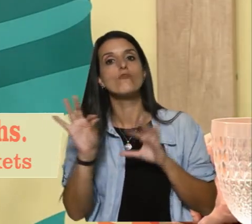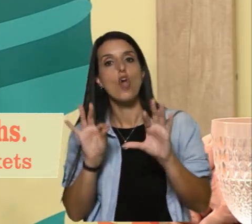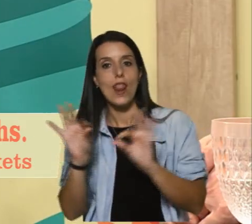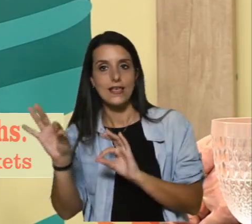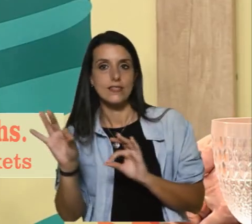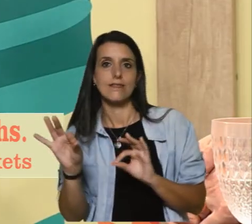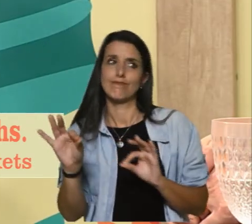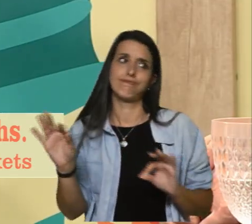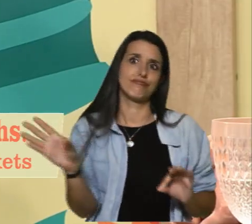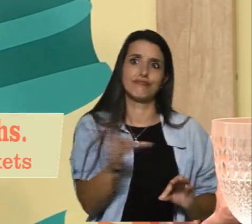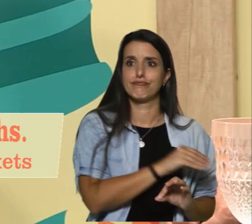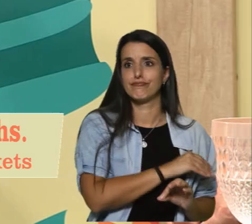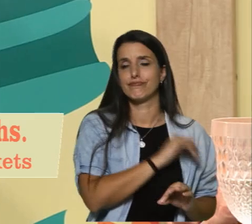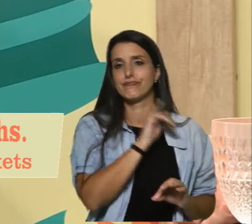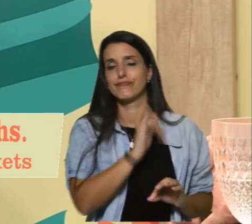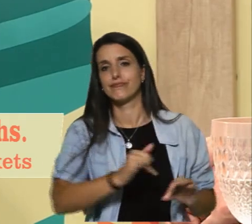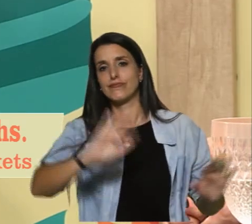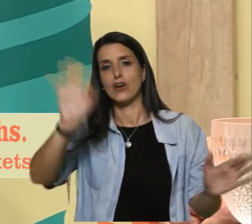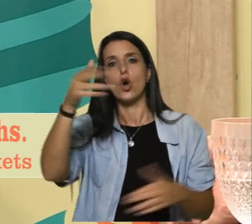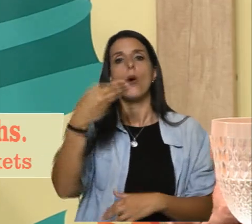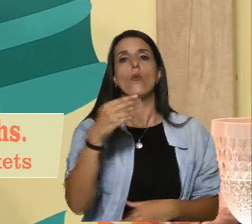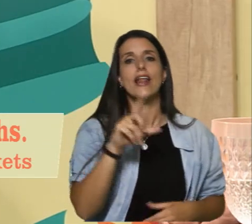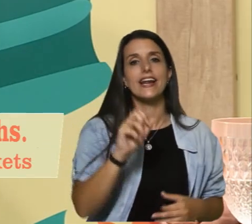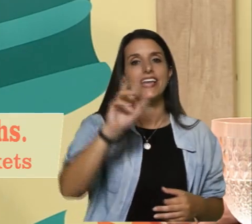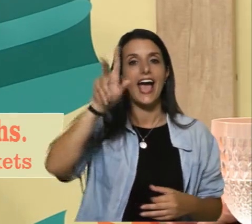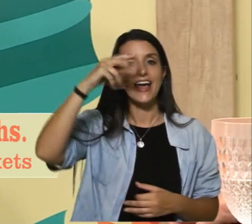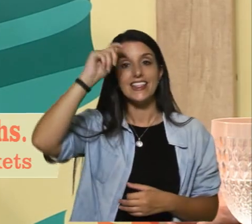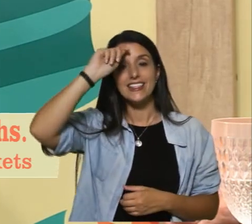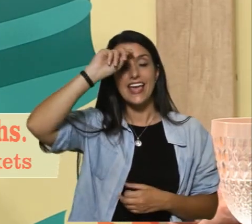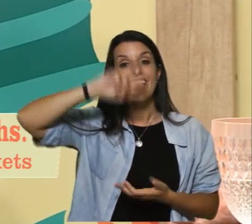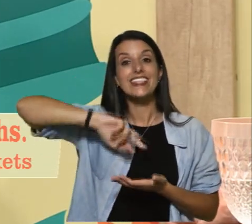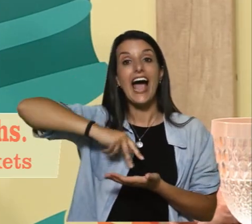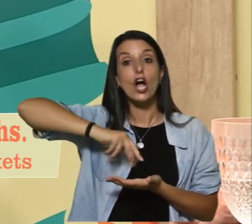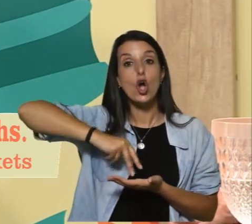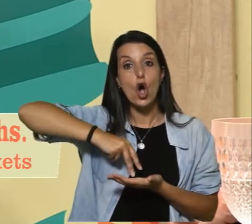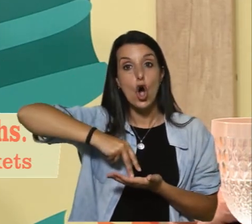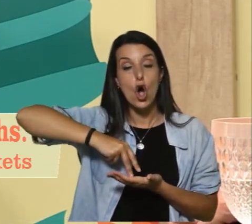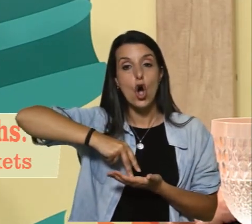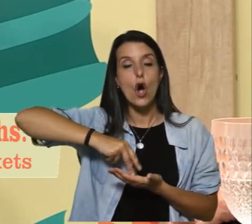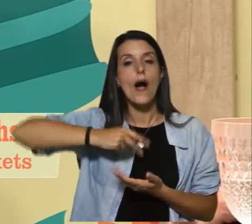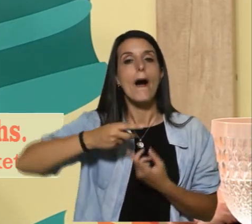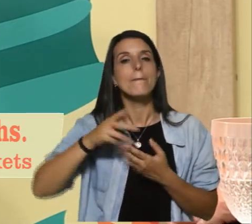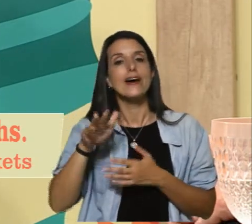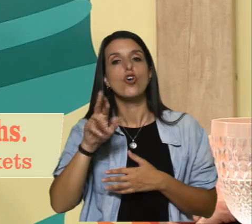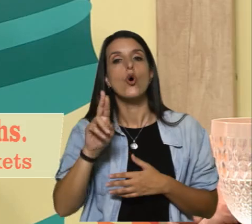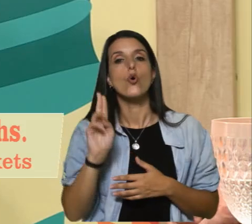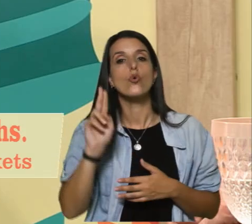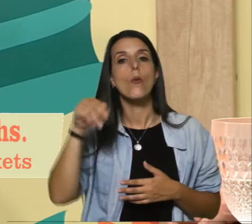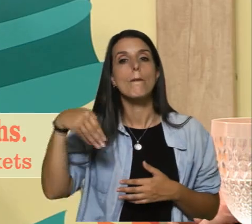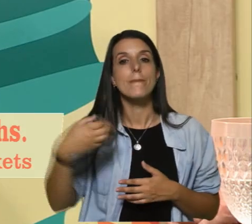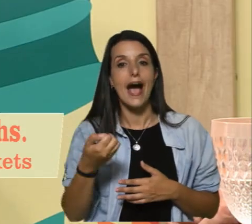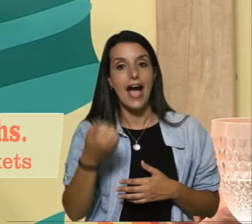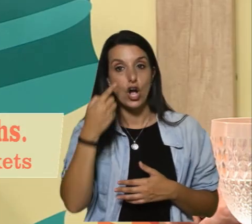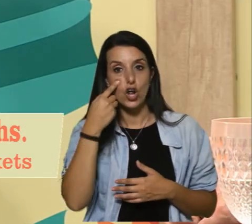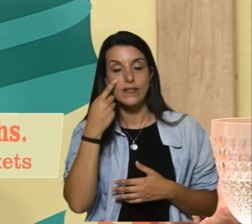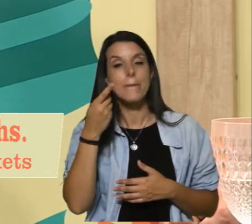hay muchas opciones. Hay bulería, hay tango flamenco, que en comparación con la rumba, que es lo más, digamos, conocido, popular, es